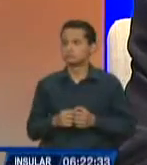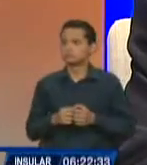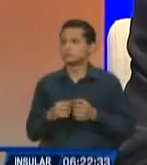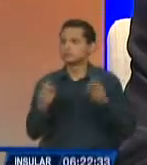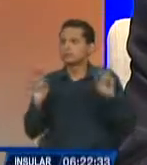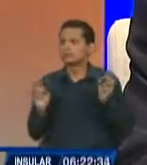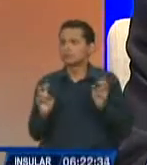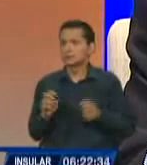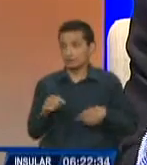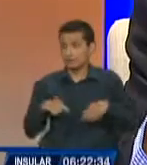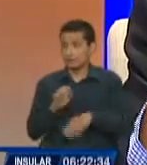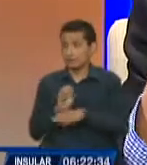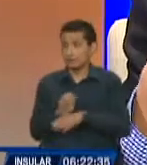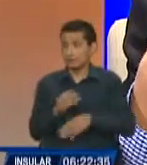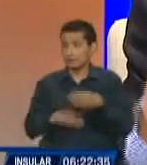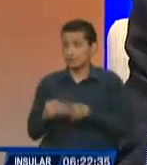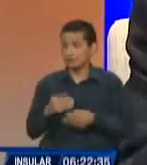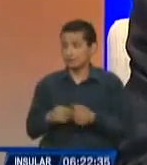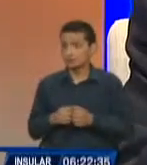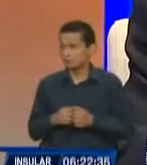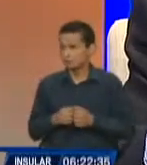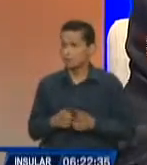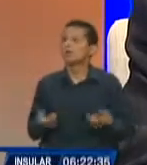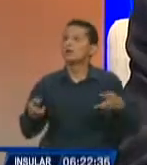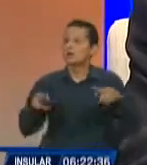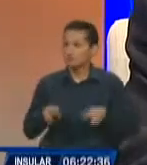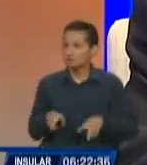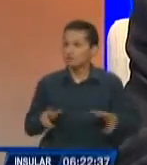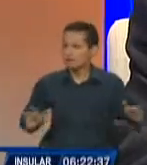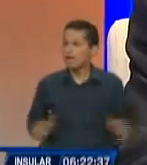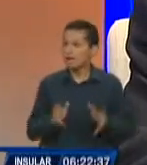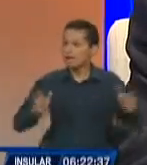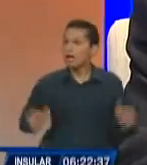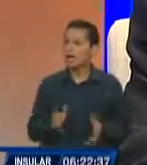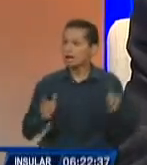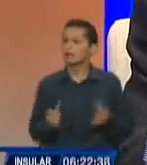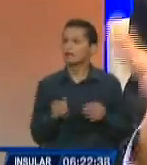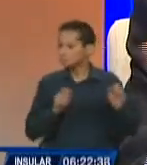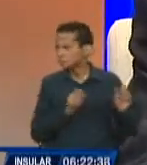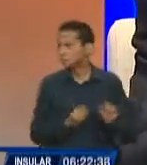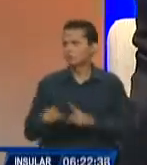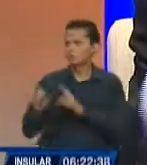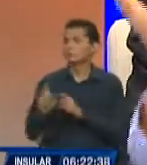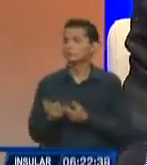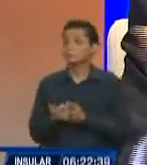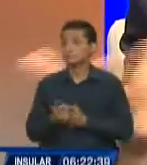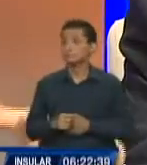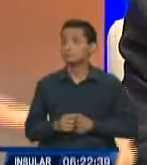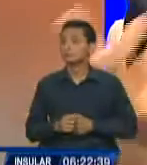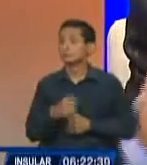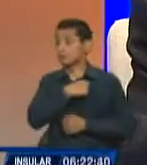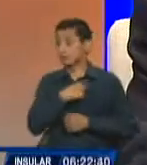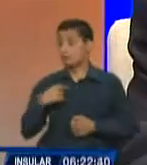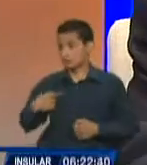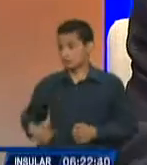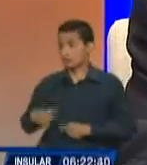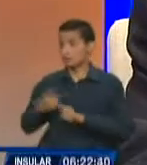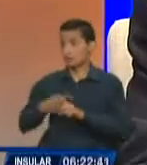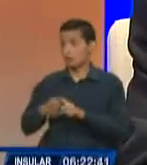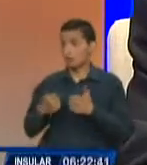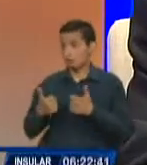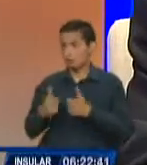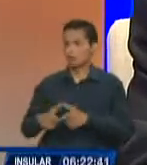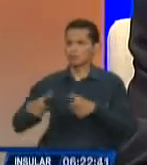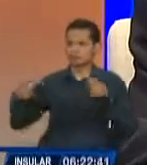oferta exportable del Ecuador, sino también promover las exportaciones ecuatorianas en diferentes destinos. China, por su tamaño de mercado, es una elección obvia,